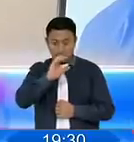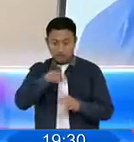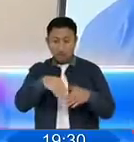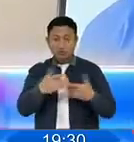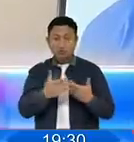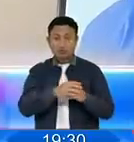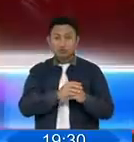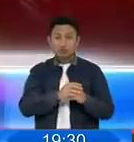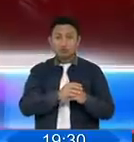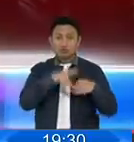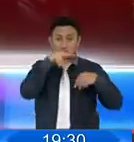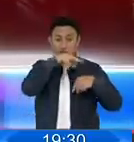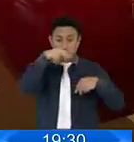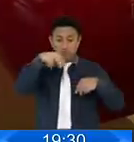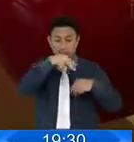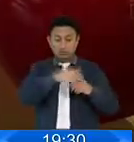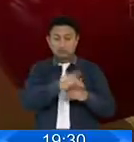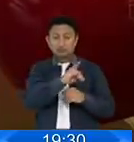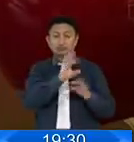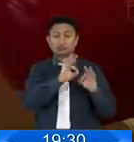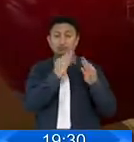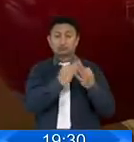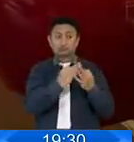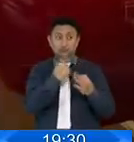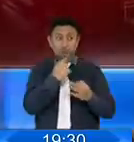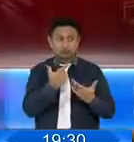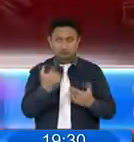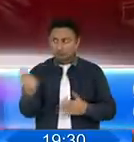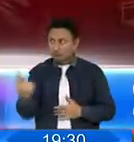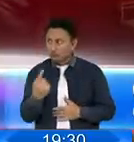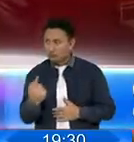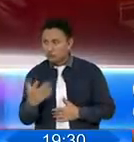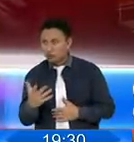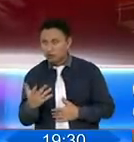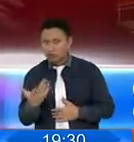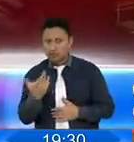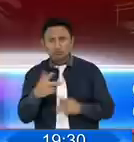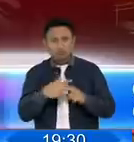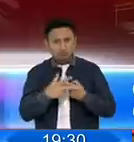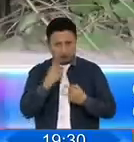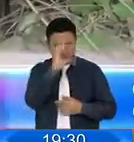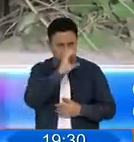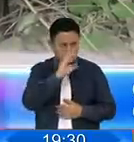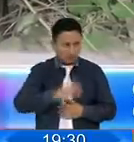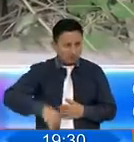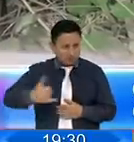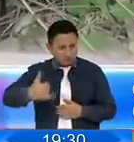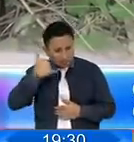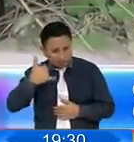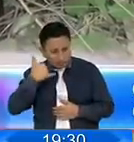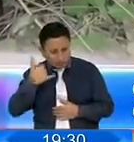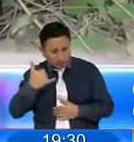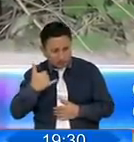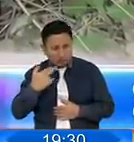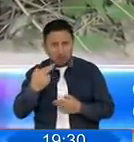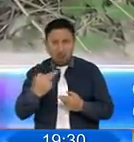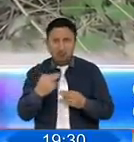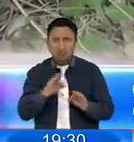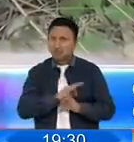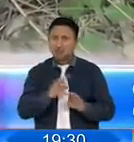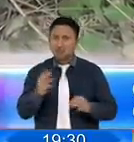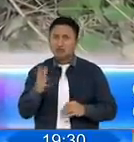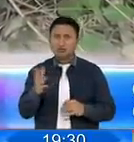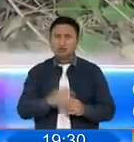intervenido. Familiares que se percataron que salió y no regresó lo buscaron, lo llamaron al teléfono, nunca respondió, no aparecía por ningún lado y